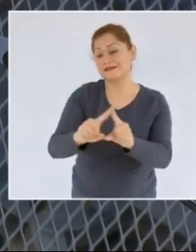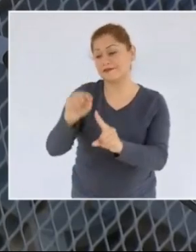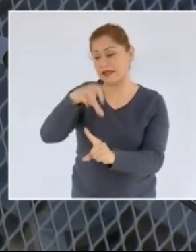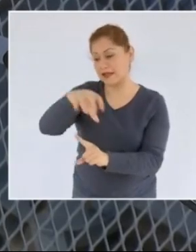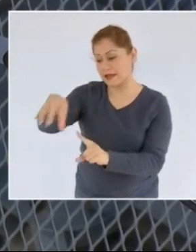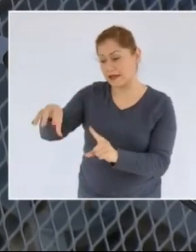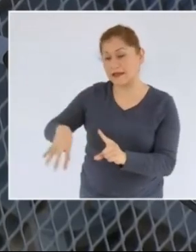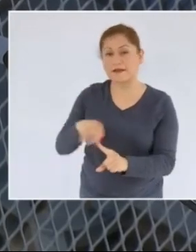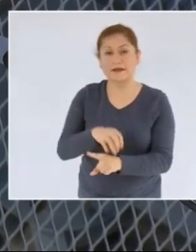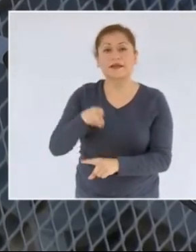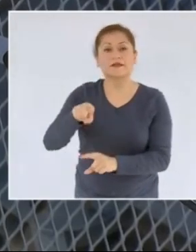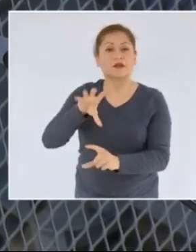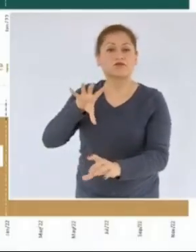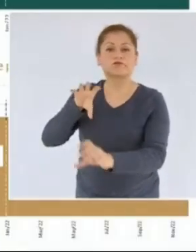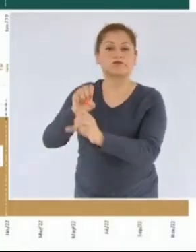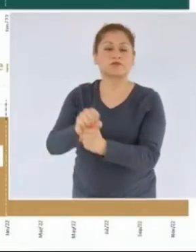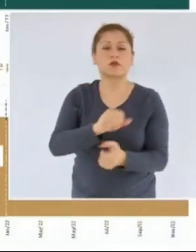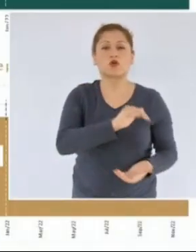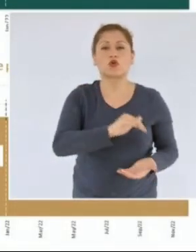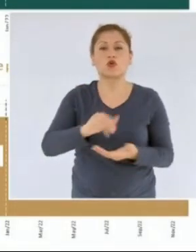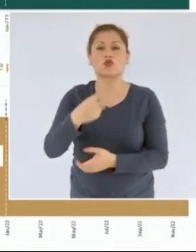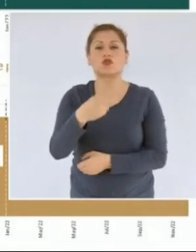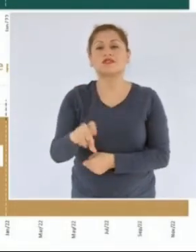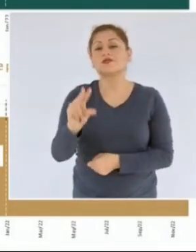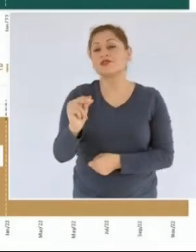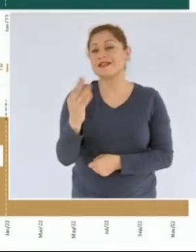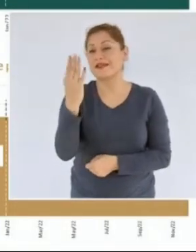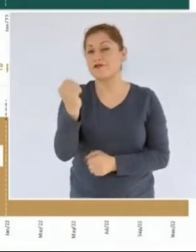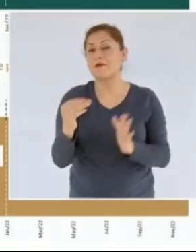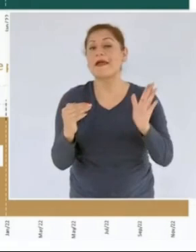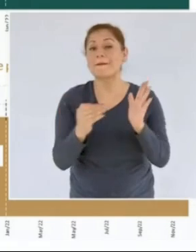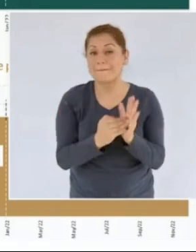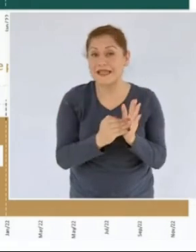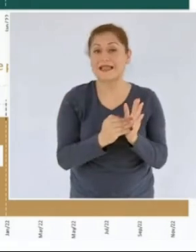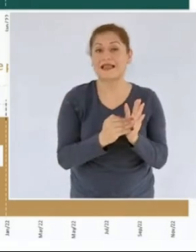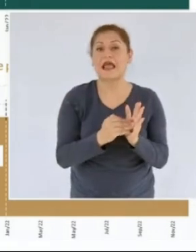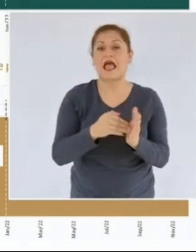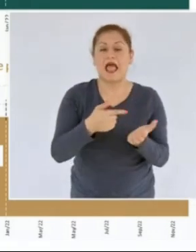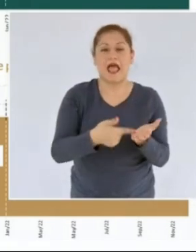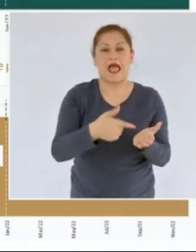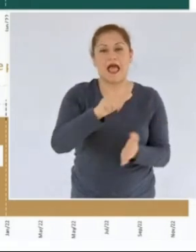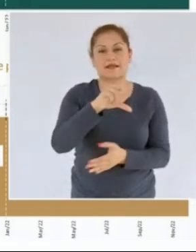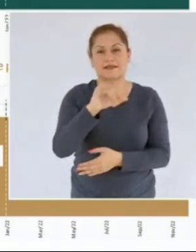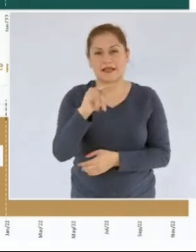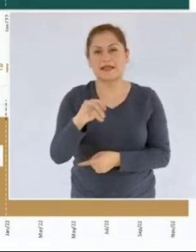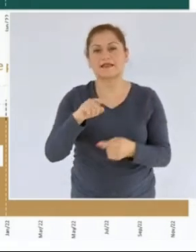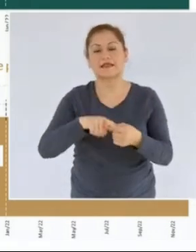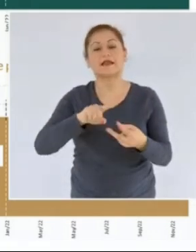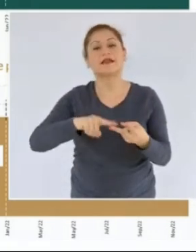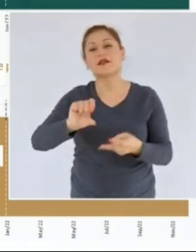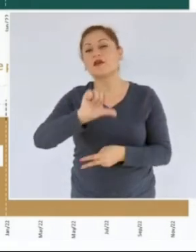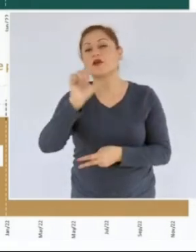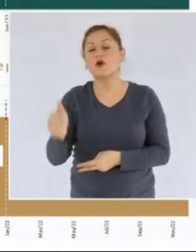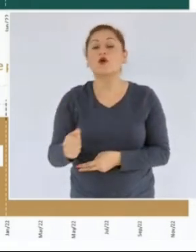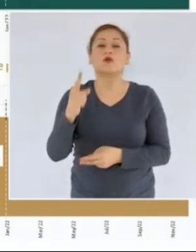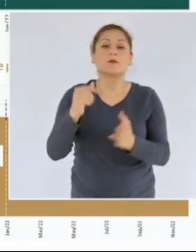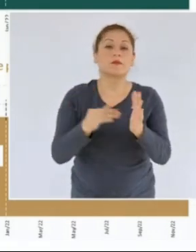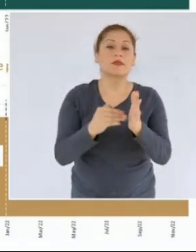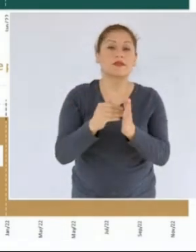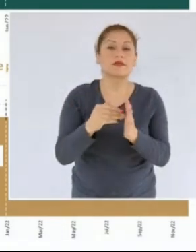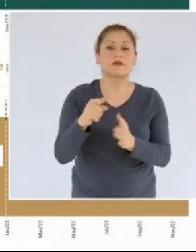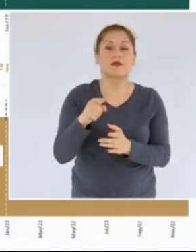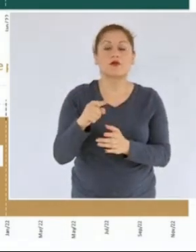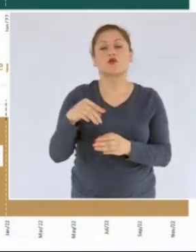alcanzará 289,000 barriles de aceite y 1,058 millones de pies cúbicos de gas por